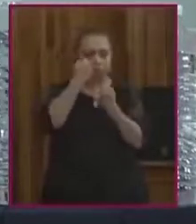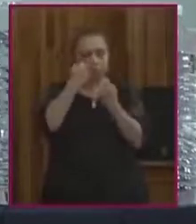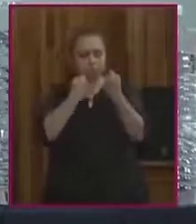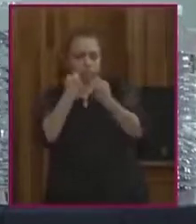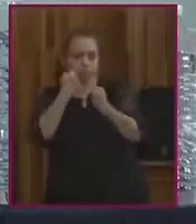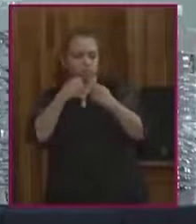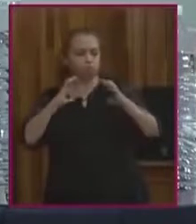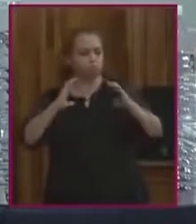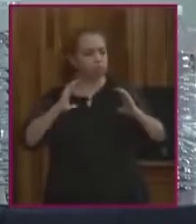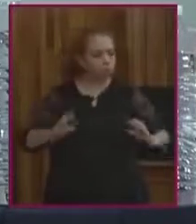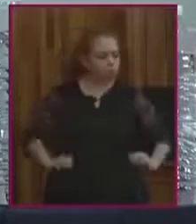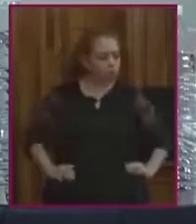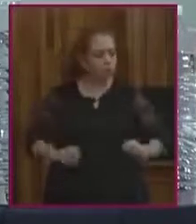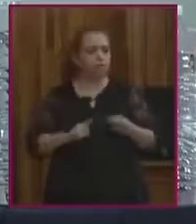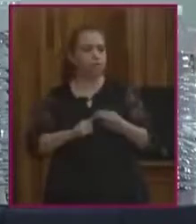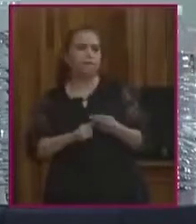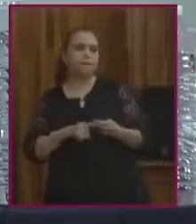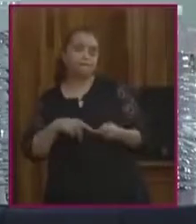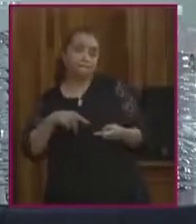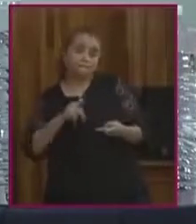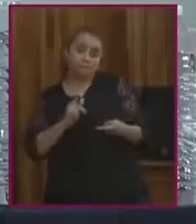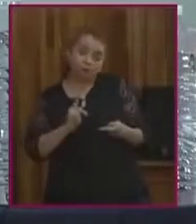cuerpo. Sin embargo,